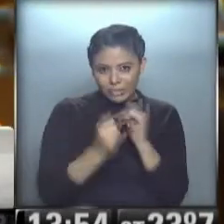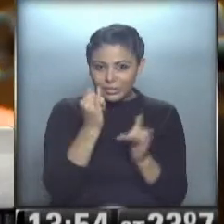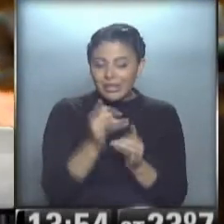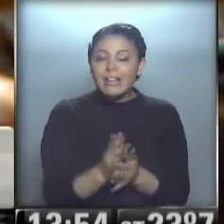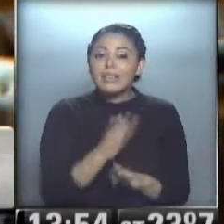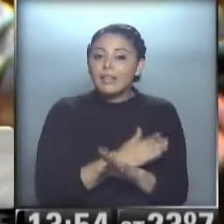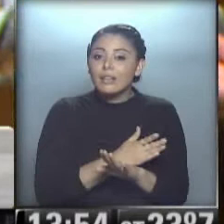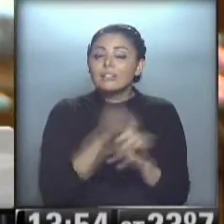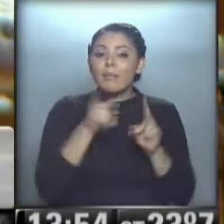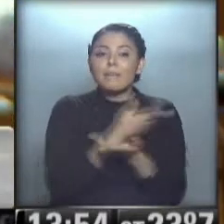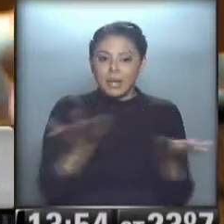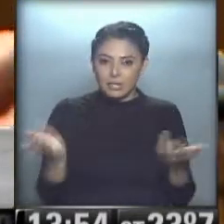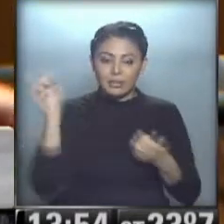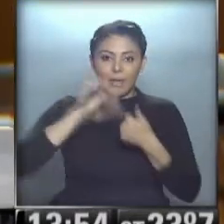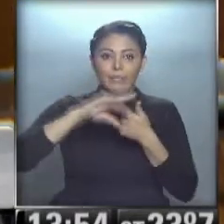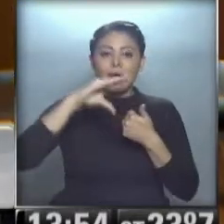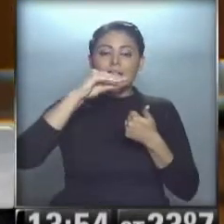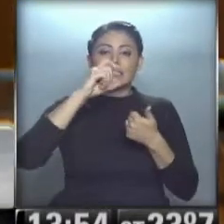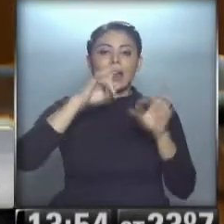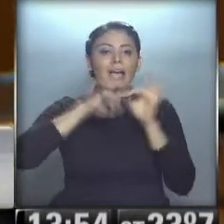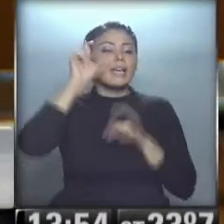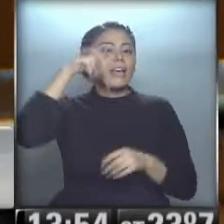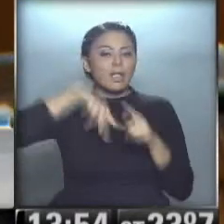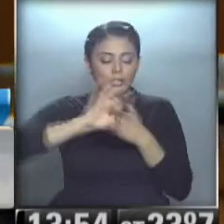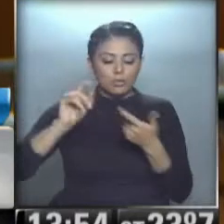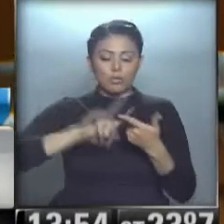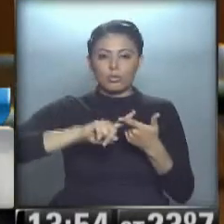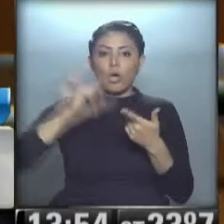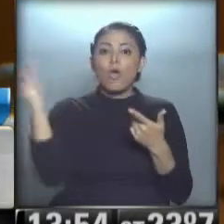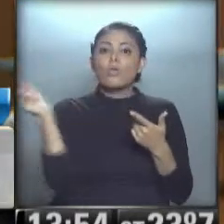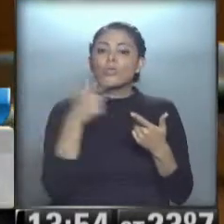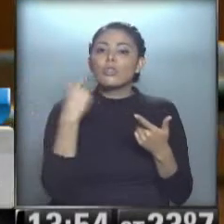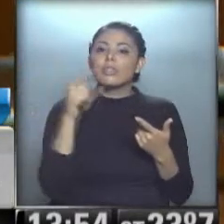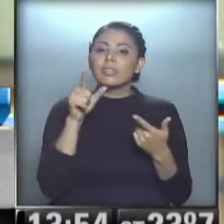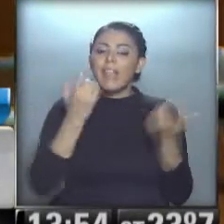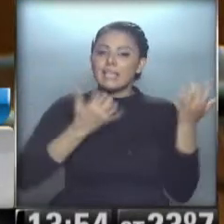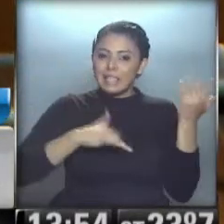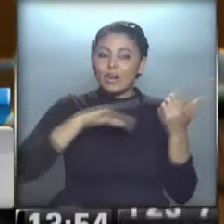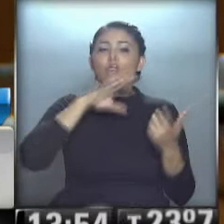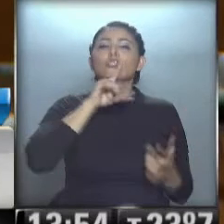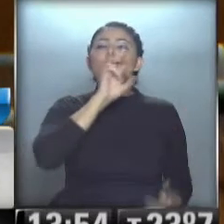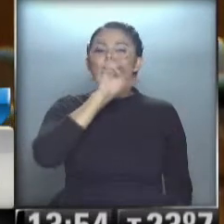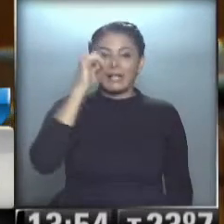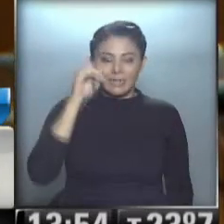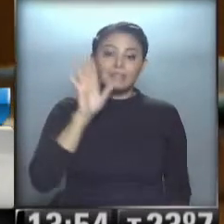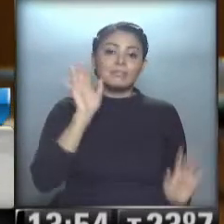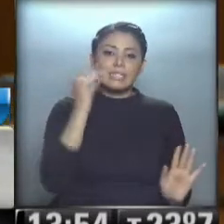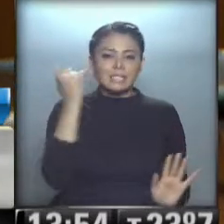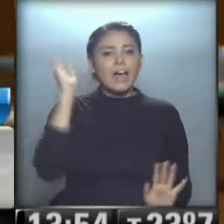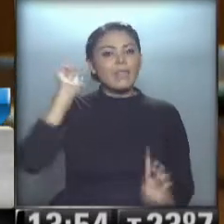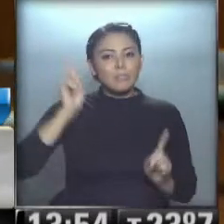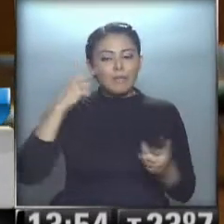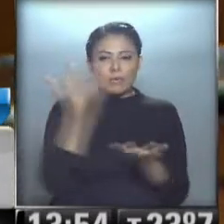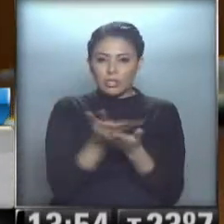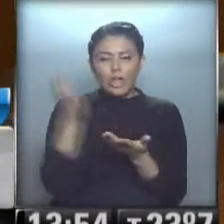anticipando, van a estar presentándose el Chaqueño Palavecino y el dueño del charango, Jaime Torres. Ya participaron de este ciclo